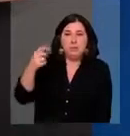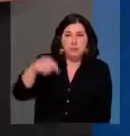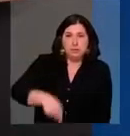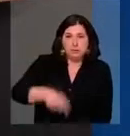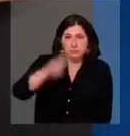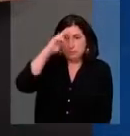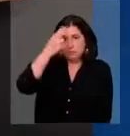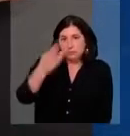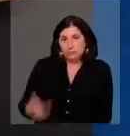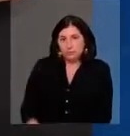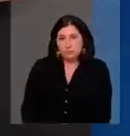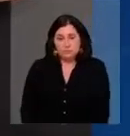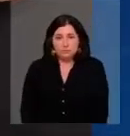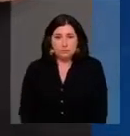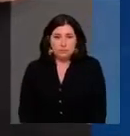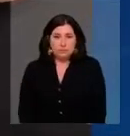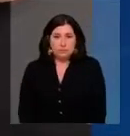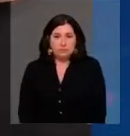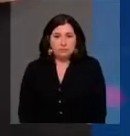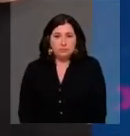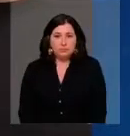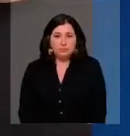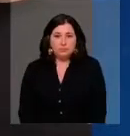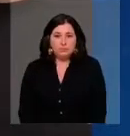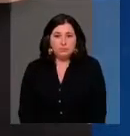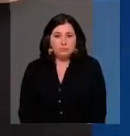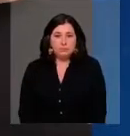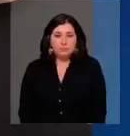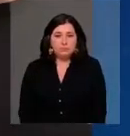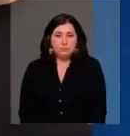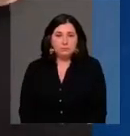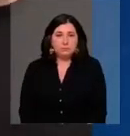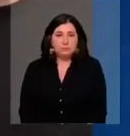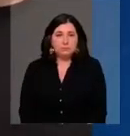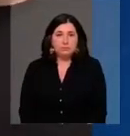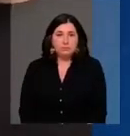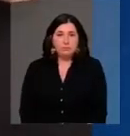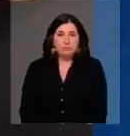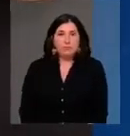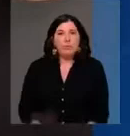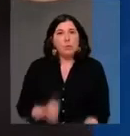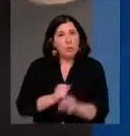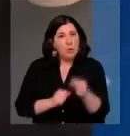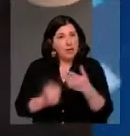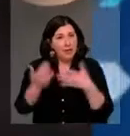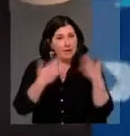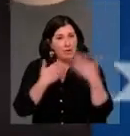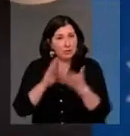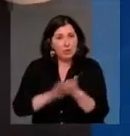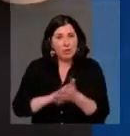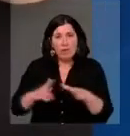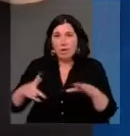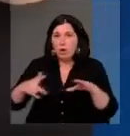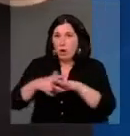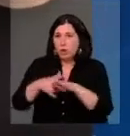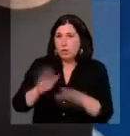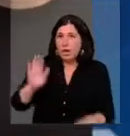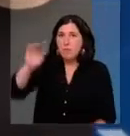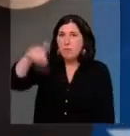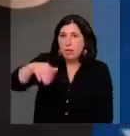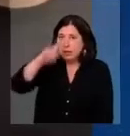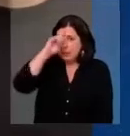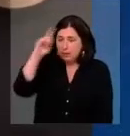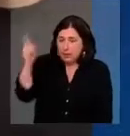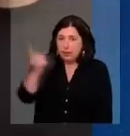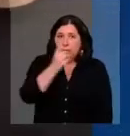uruguay se está hablando de medidas que pueden incluso hasta interrumpir el tránsito no fuentes internacionales y medias que podrían ser tomadas por trabajadores del